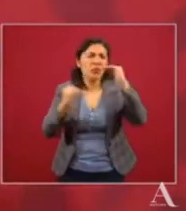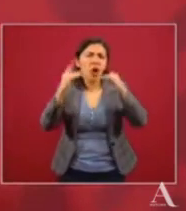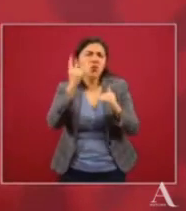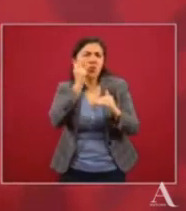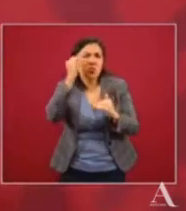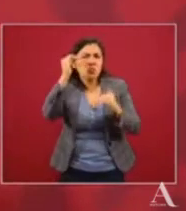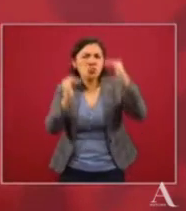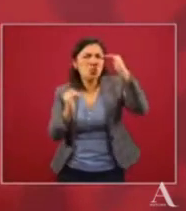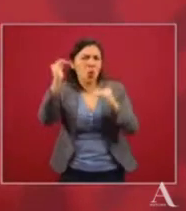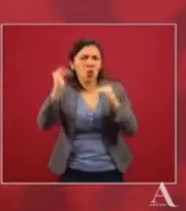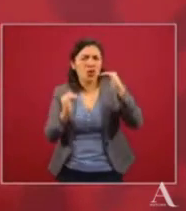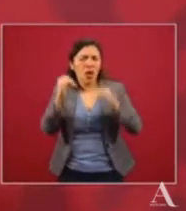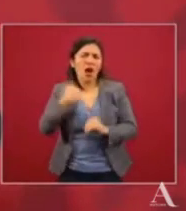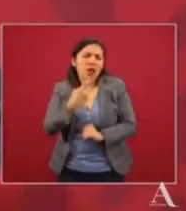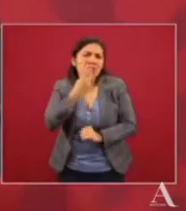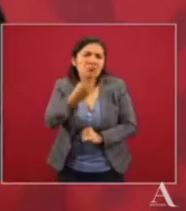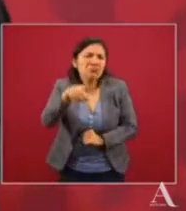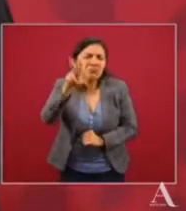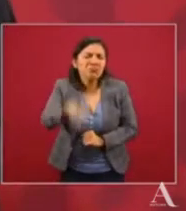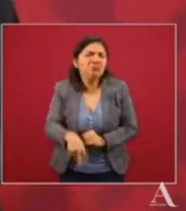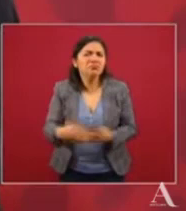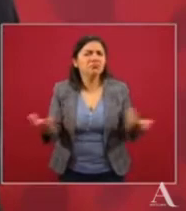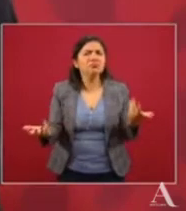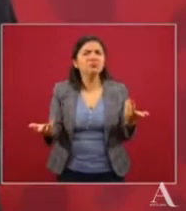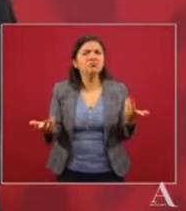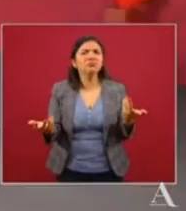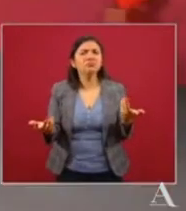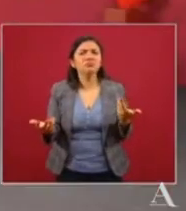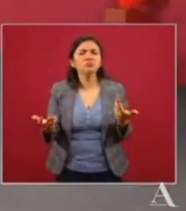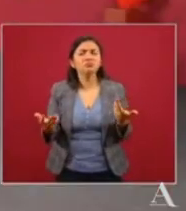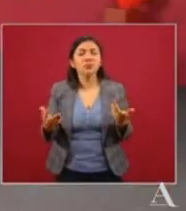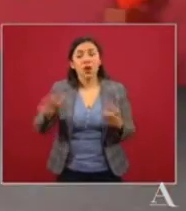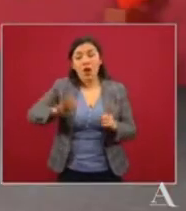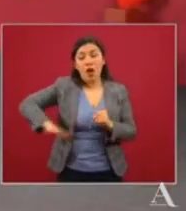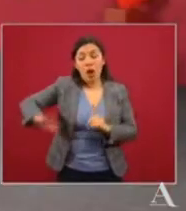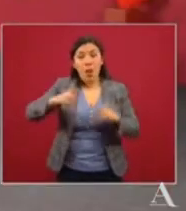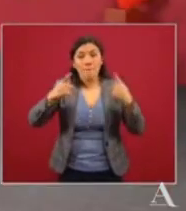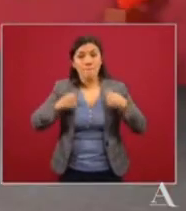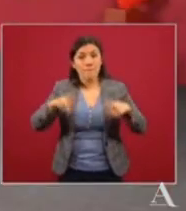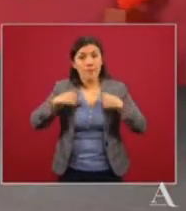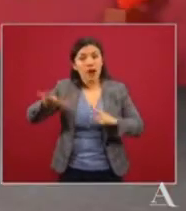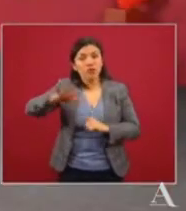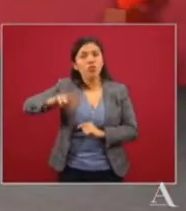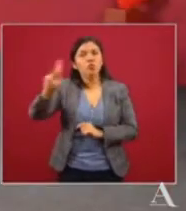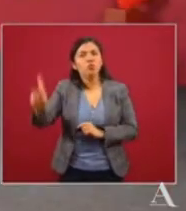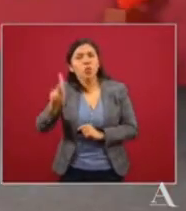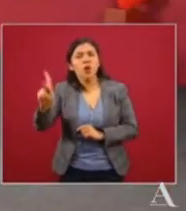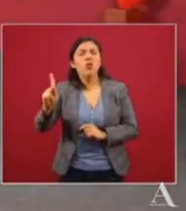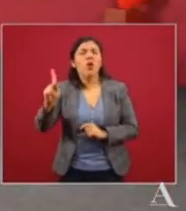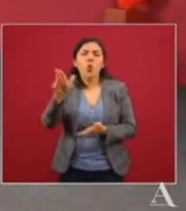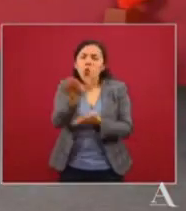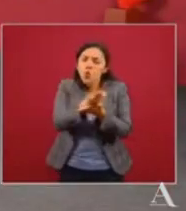yo les diría que en los sectores populares hay más respeto